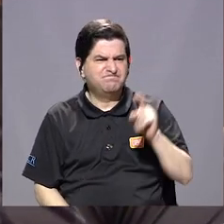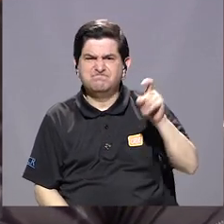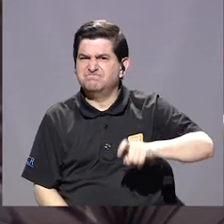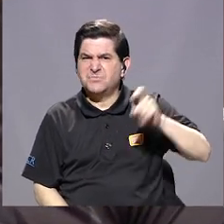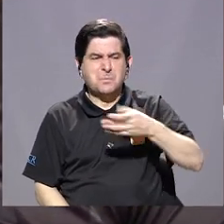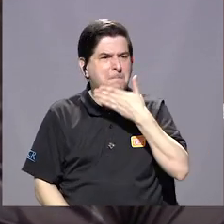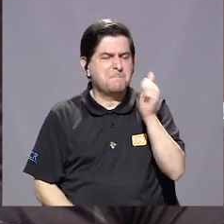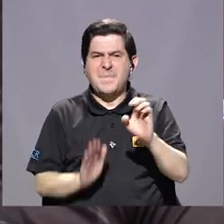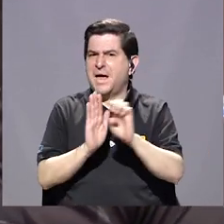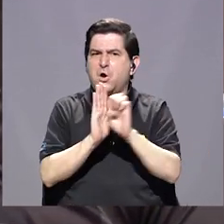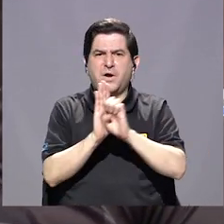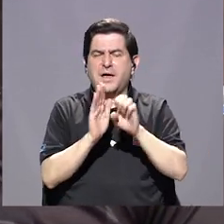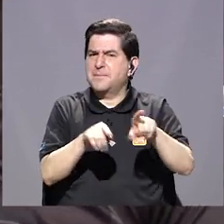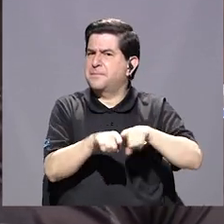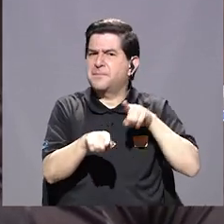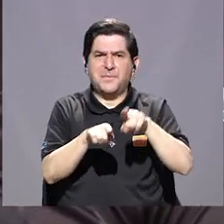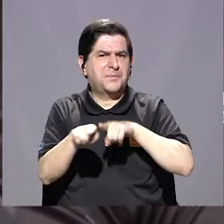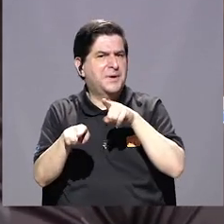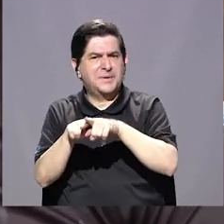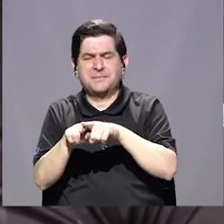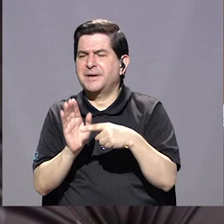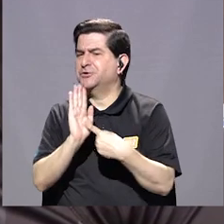necesariamente el mejor ejemplo para mis hermanos,